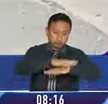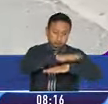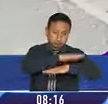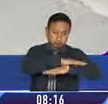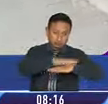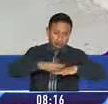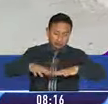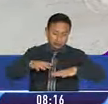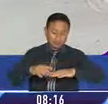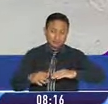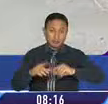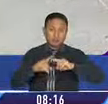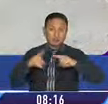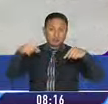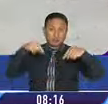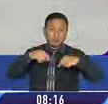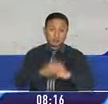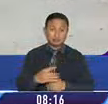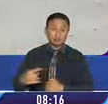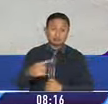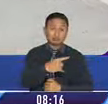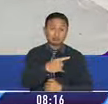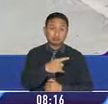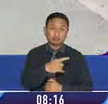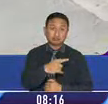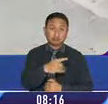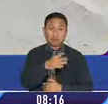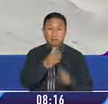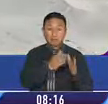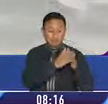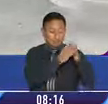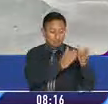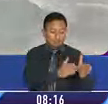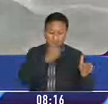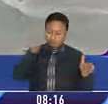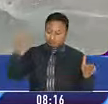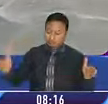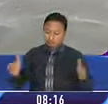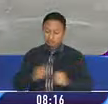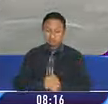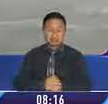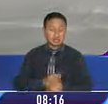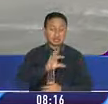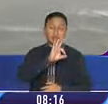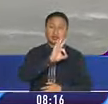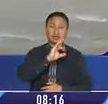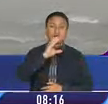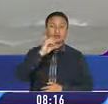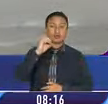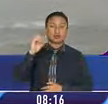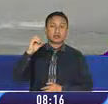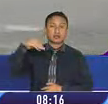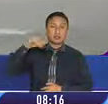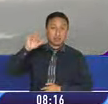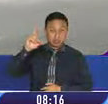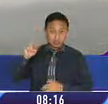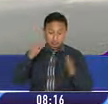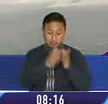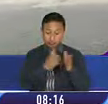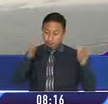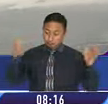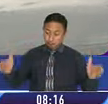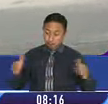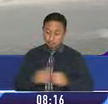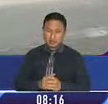ya toda esta extensión, que son aproximadamente 800, 900 metros, se ha visto afectado